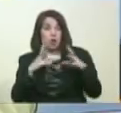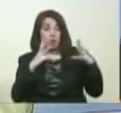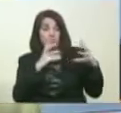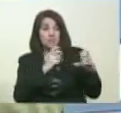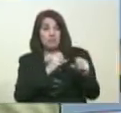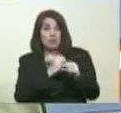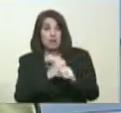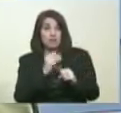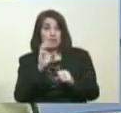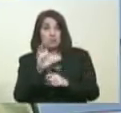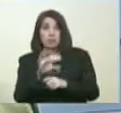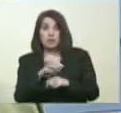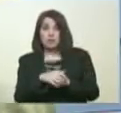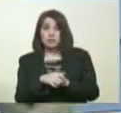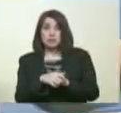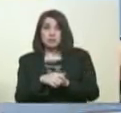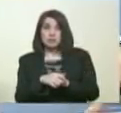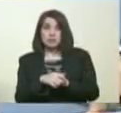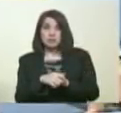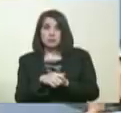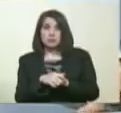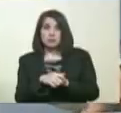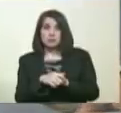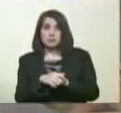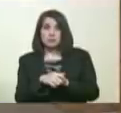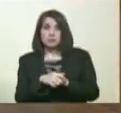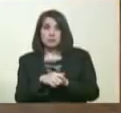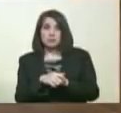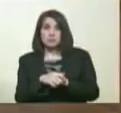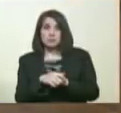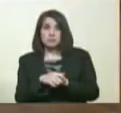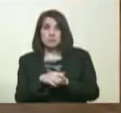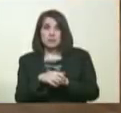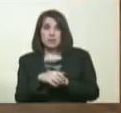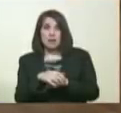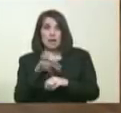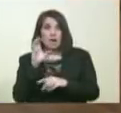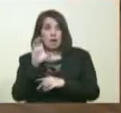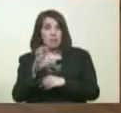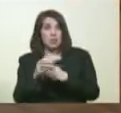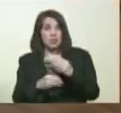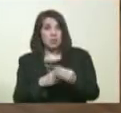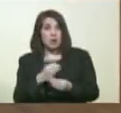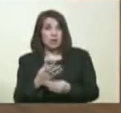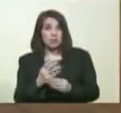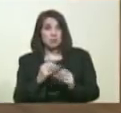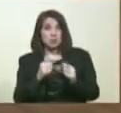en el país. Y el Petro ha dado en su inicio,